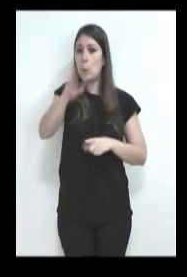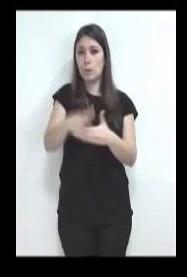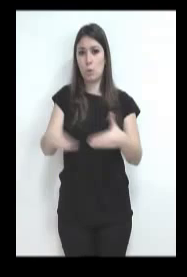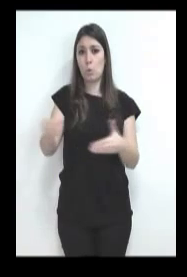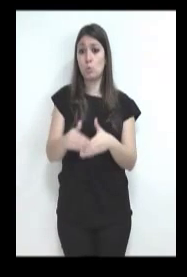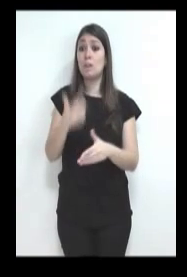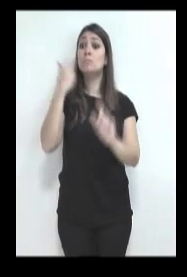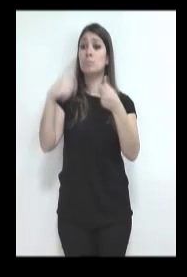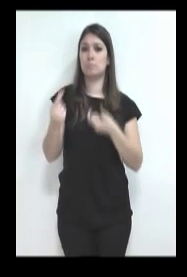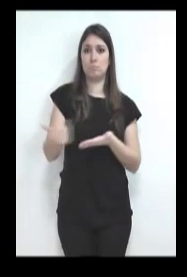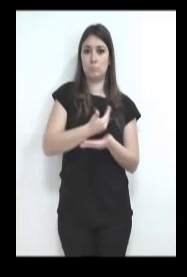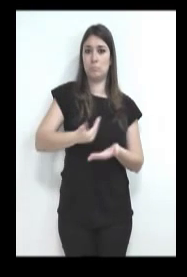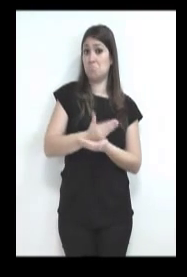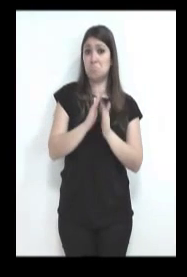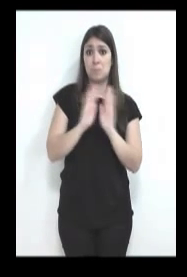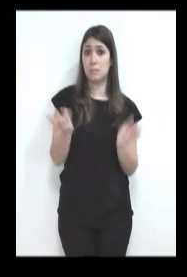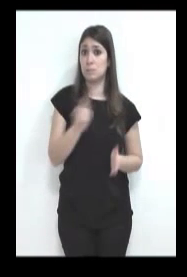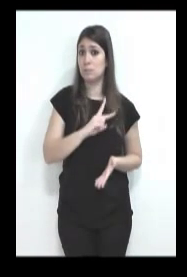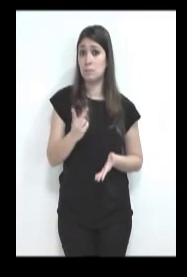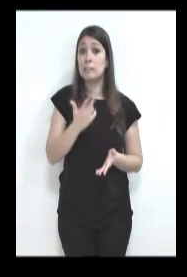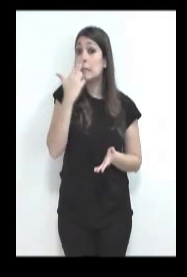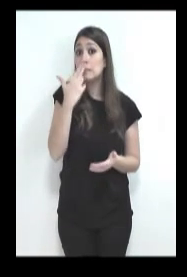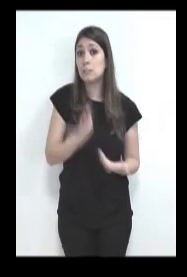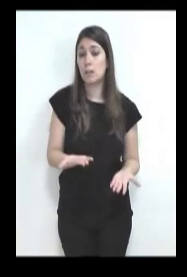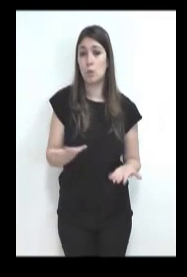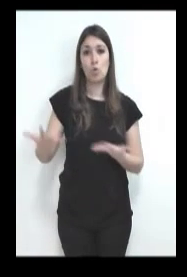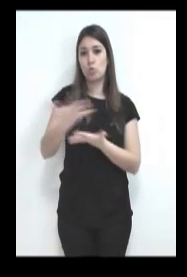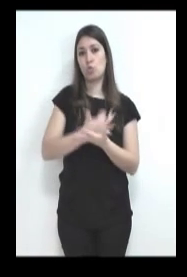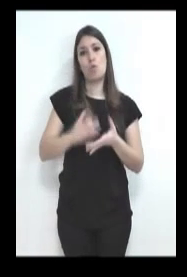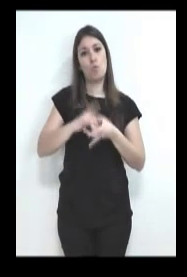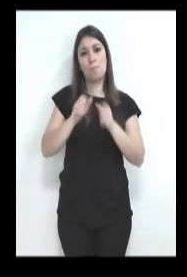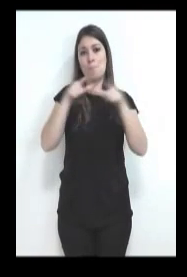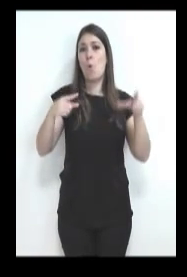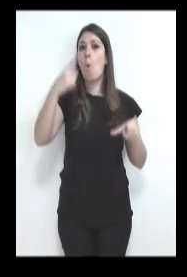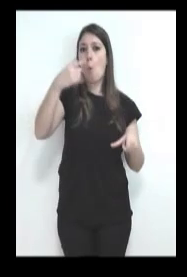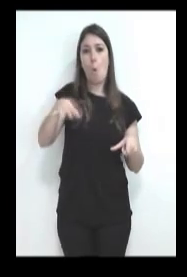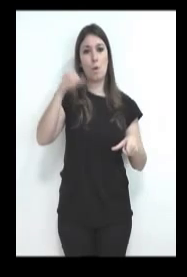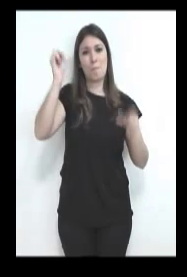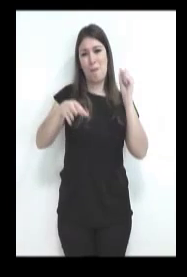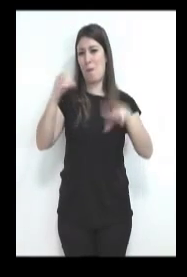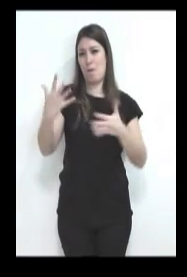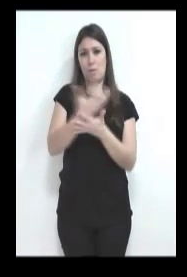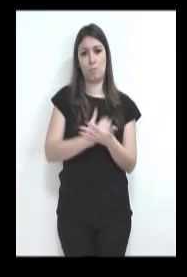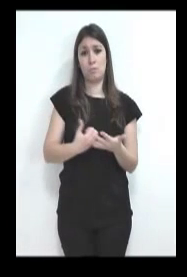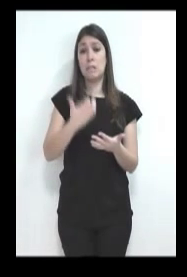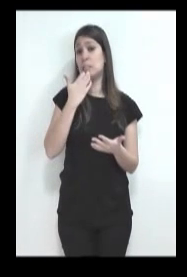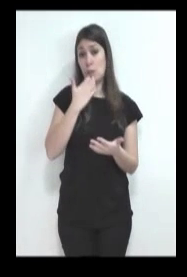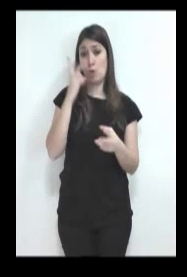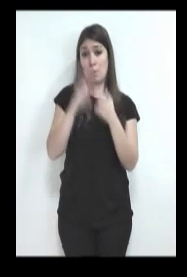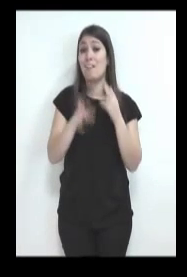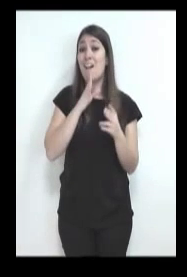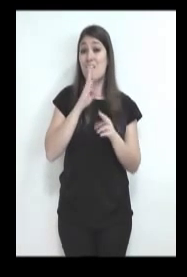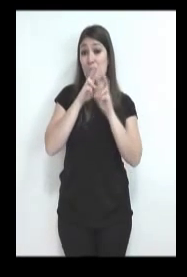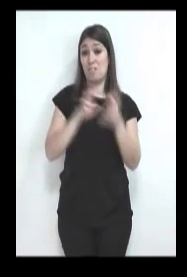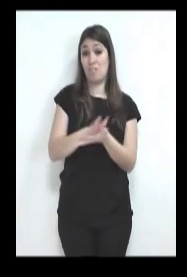generen negocio. Y lo interesante sería que todo corriera sobre la misma plataforma común, precisamente para evitar lo que decíamos al